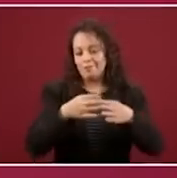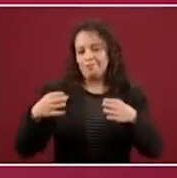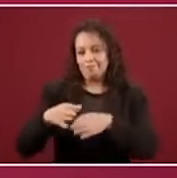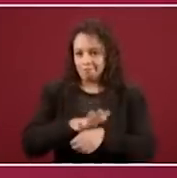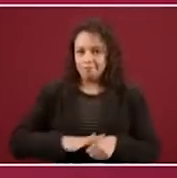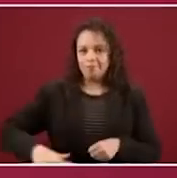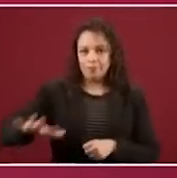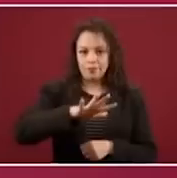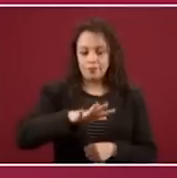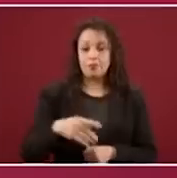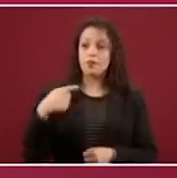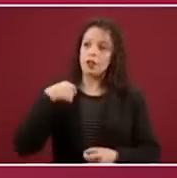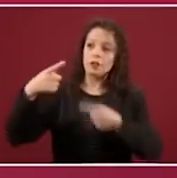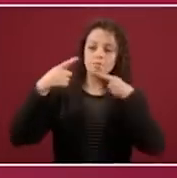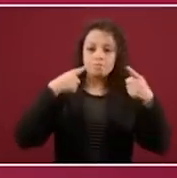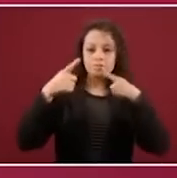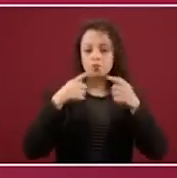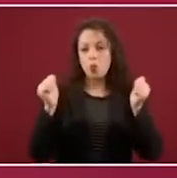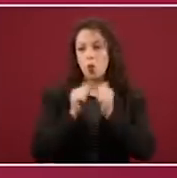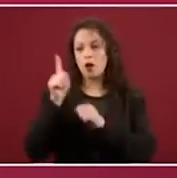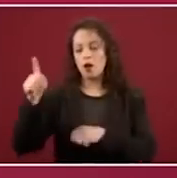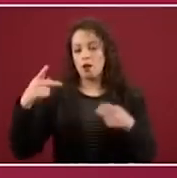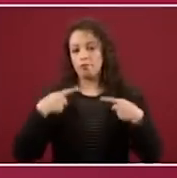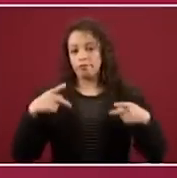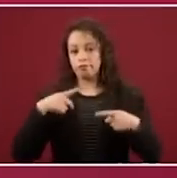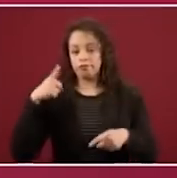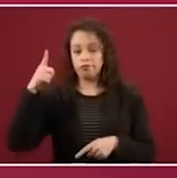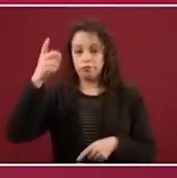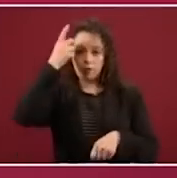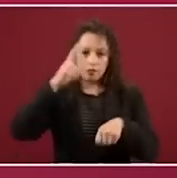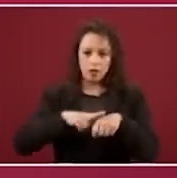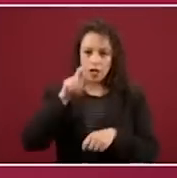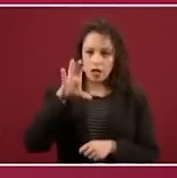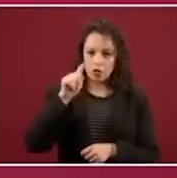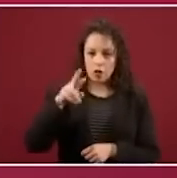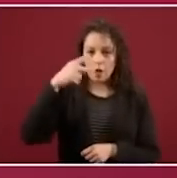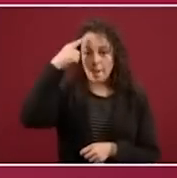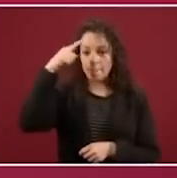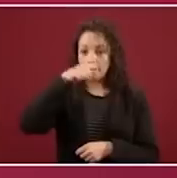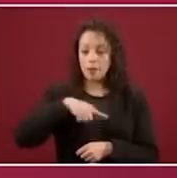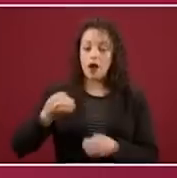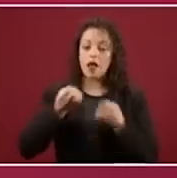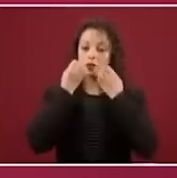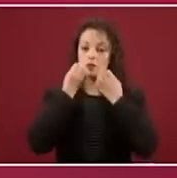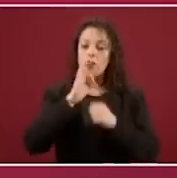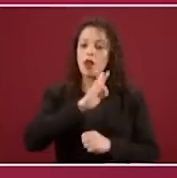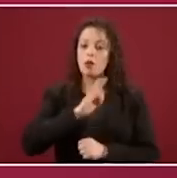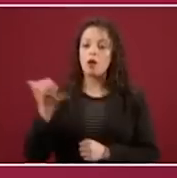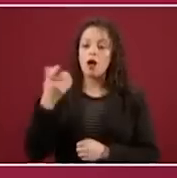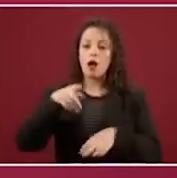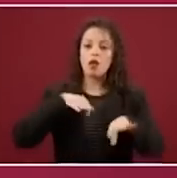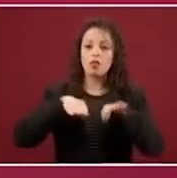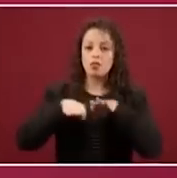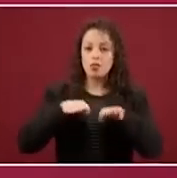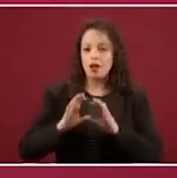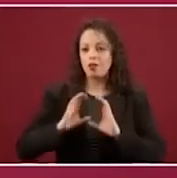los rectores para que el servicio social pueda hacerse en las escuelas y que se le